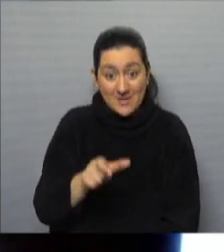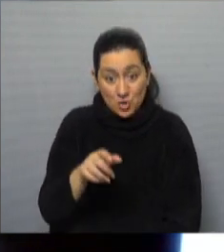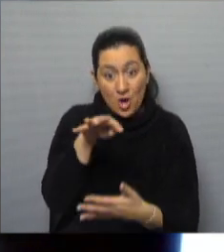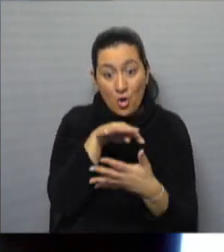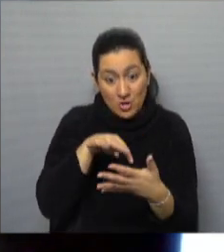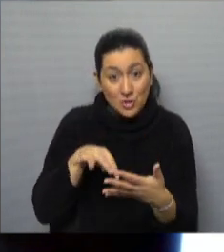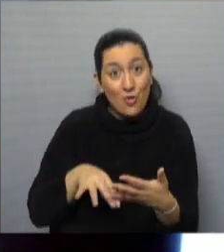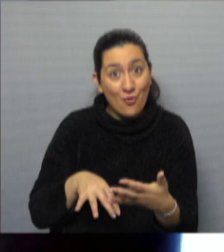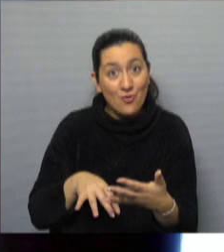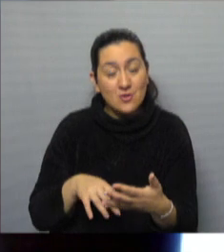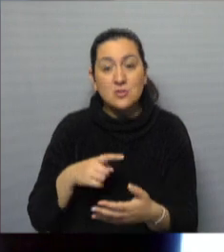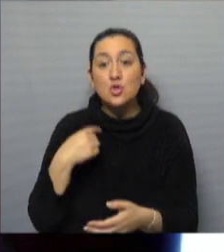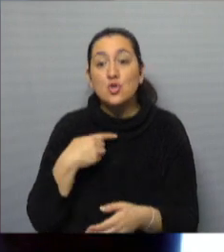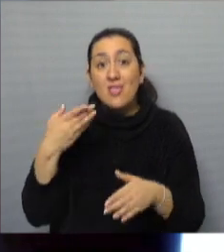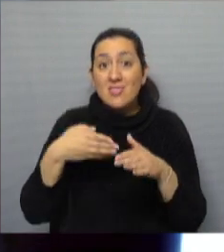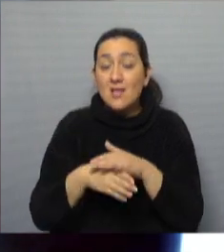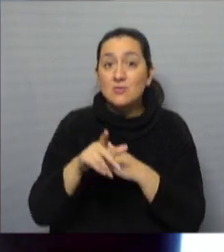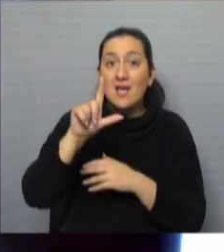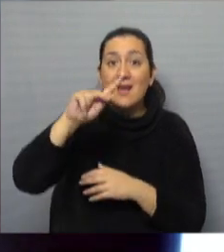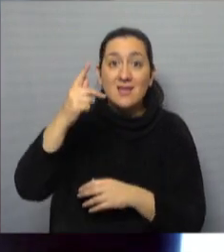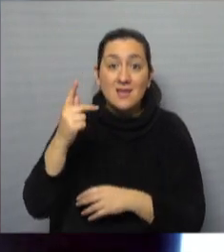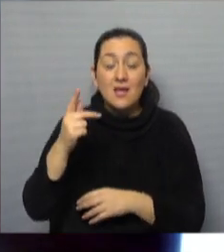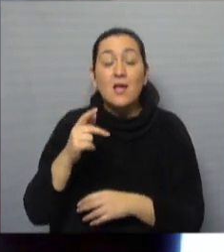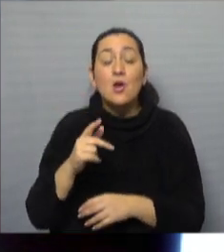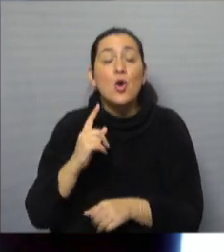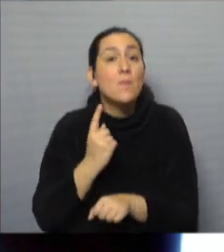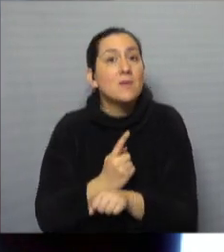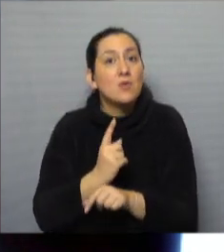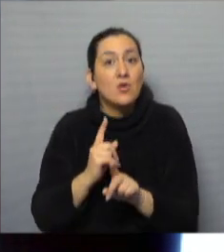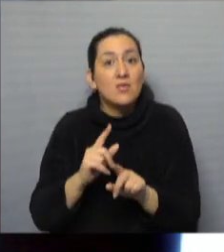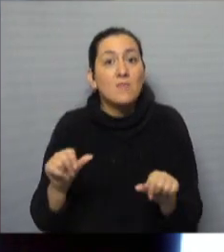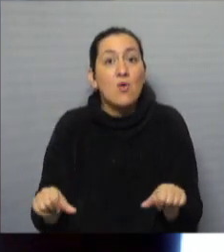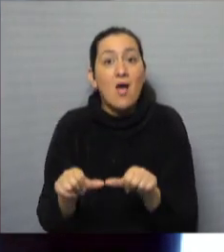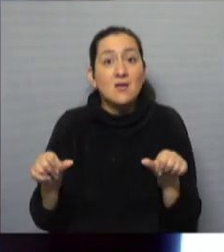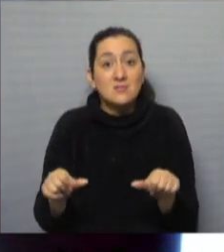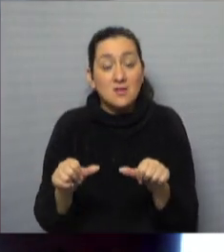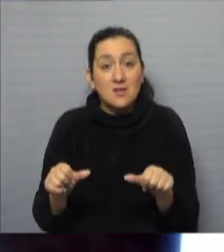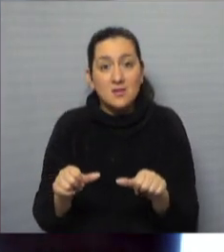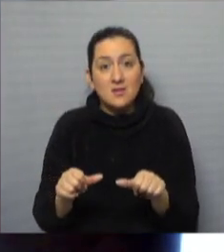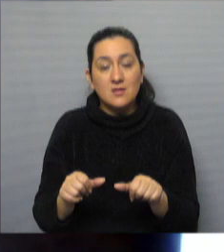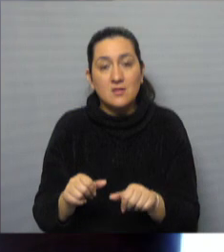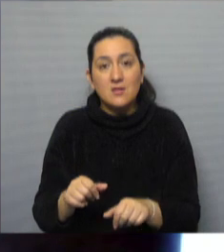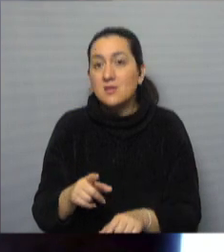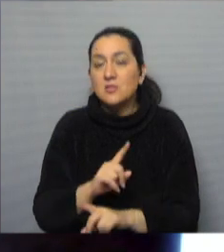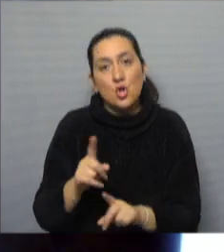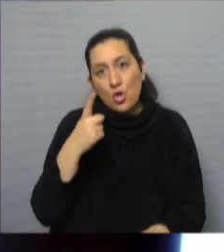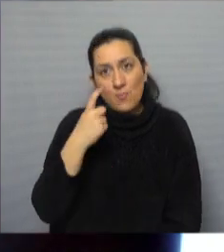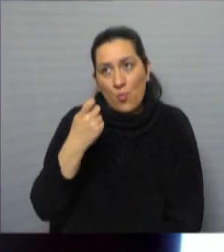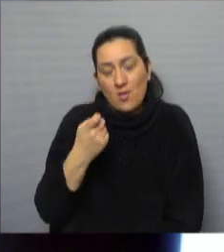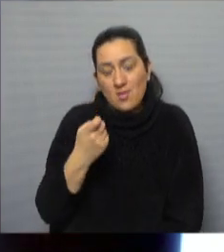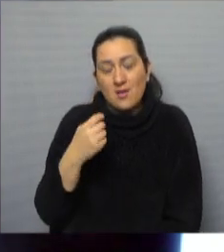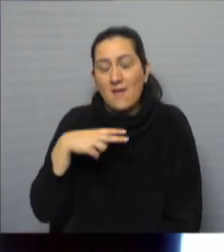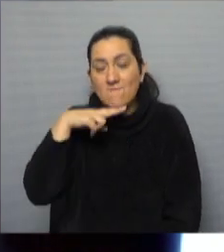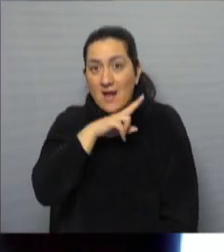a algunos de esos links lo primero que tenemos que hacer el link sino nos dimos cuenta todavía de que eso